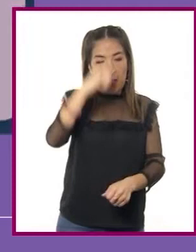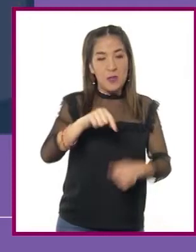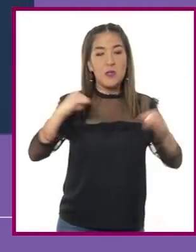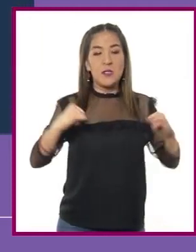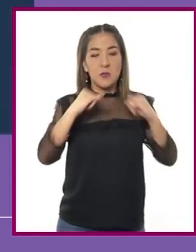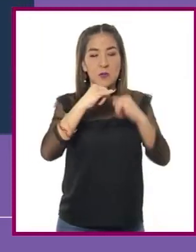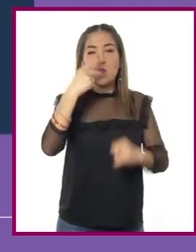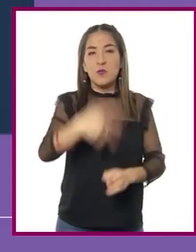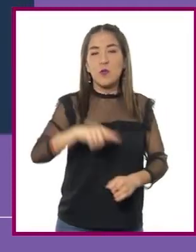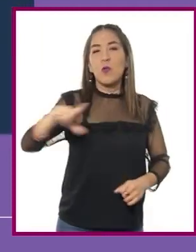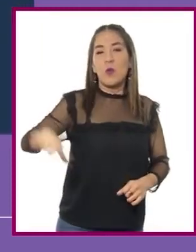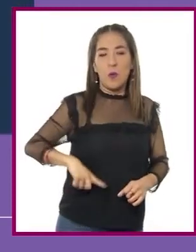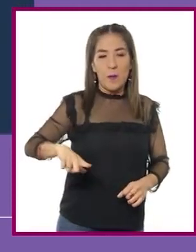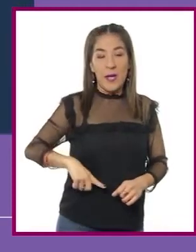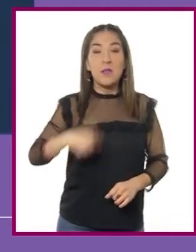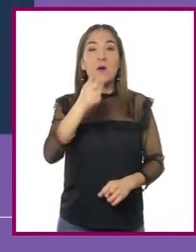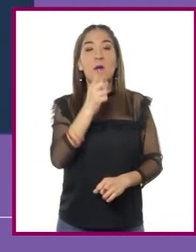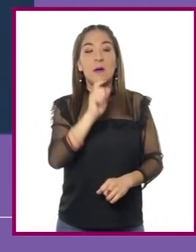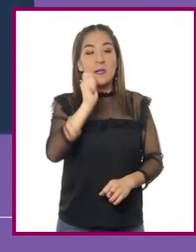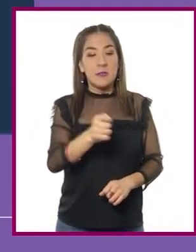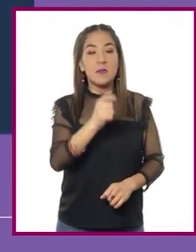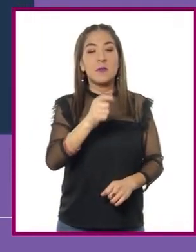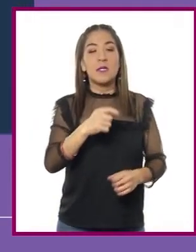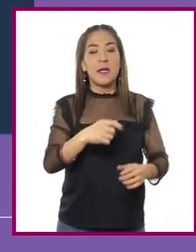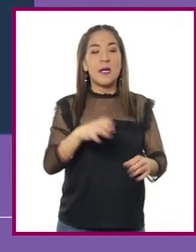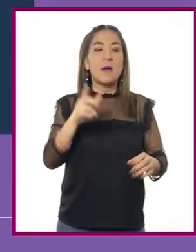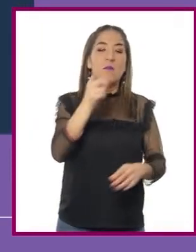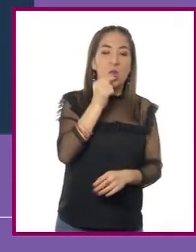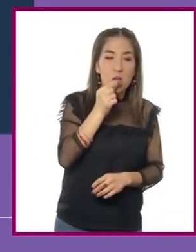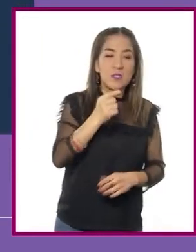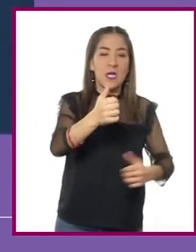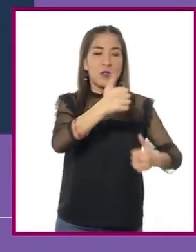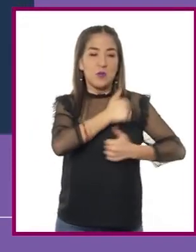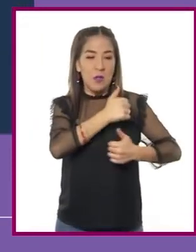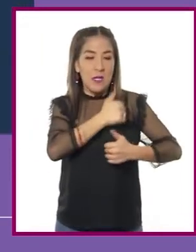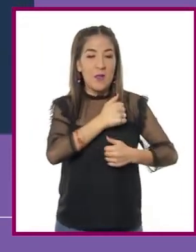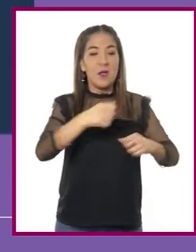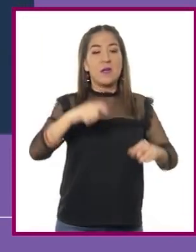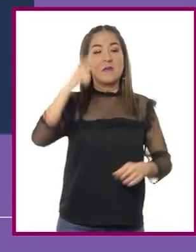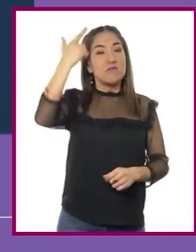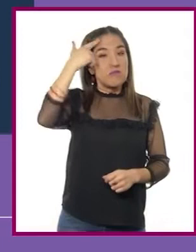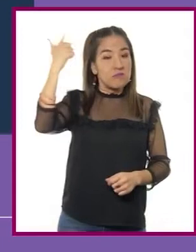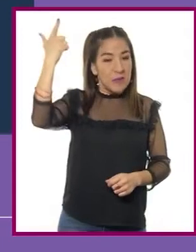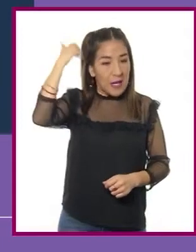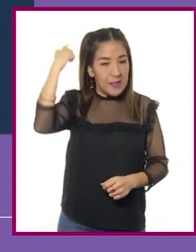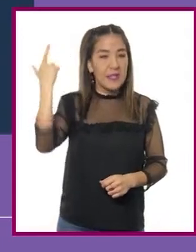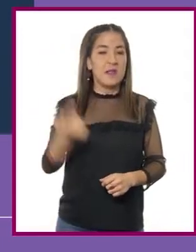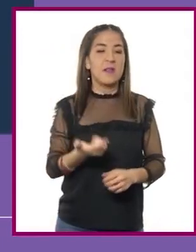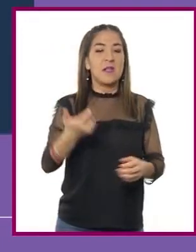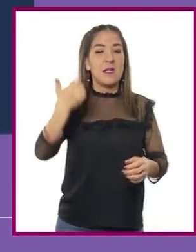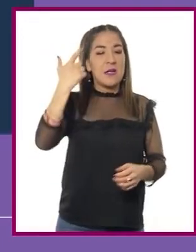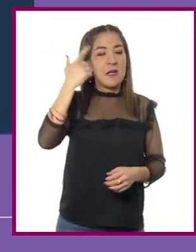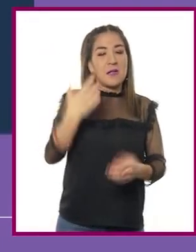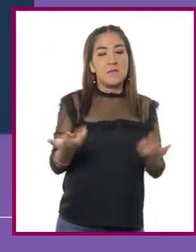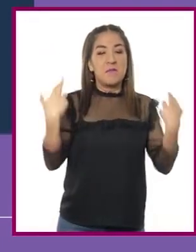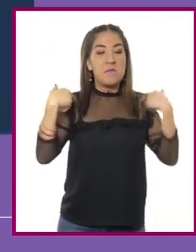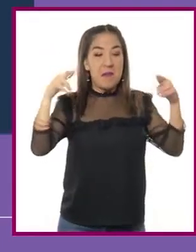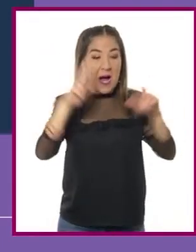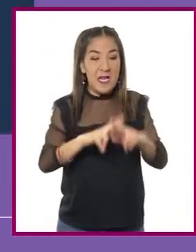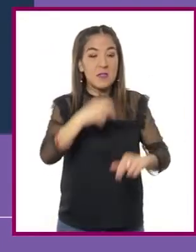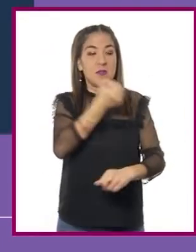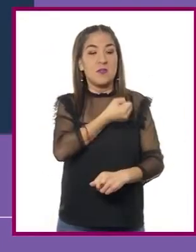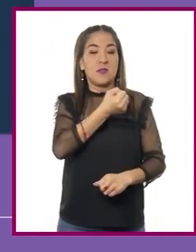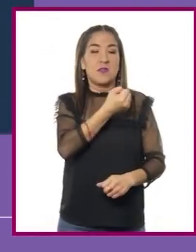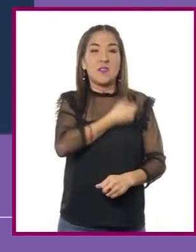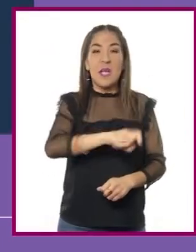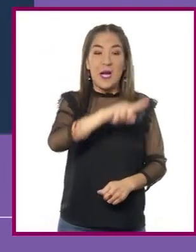Estado, policías, soldados, marinos, médicos del sistema de salud, maestros y